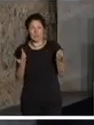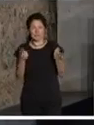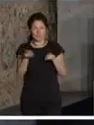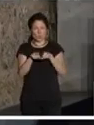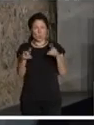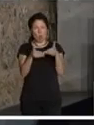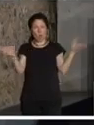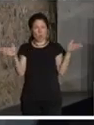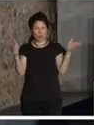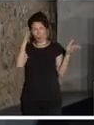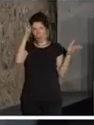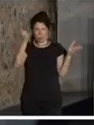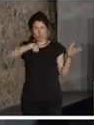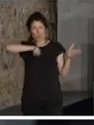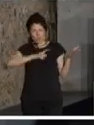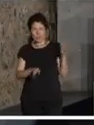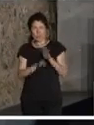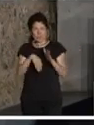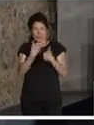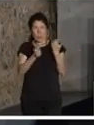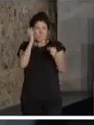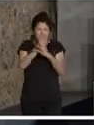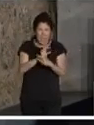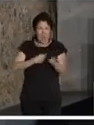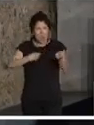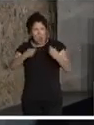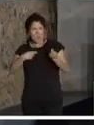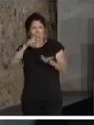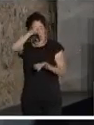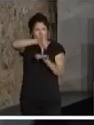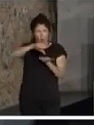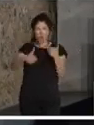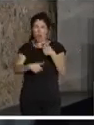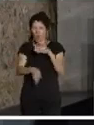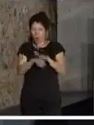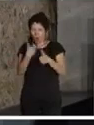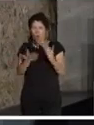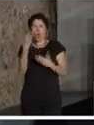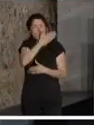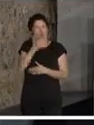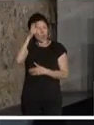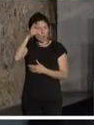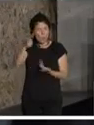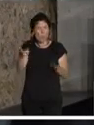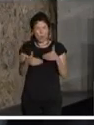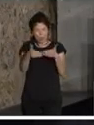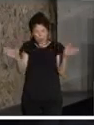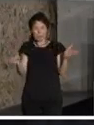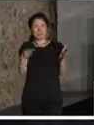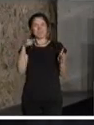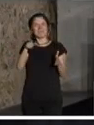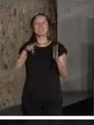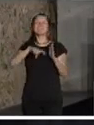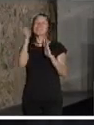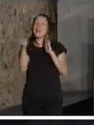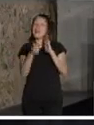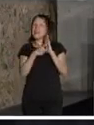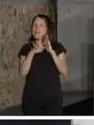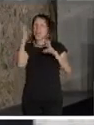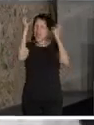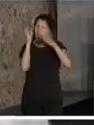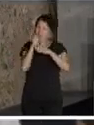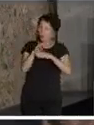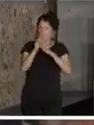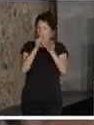mantiene abiertos nuestros pueblos nuestros bares nuestros comercios locales nuestros colegios Rurales esa ley de agricultura y